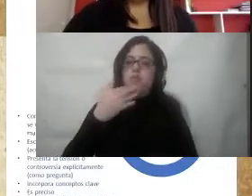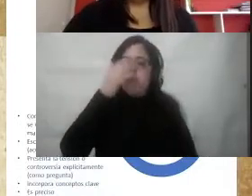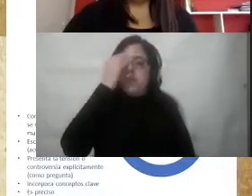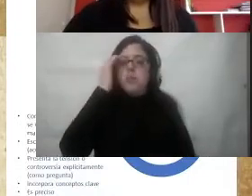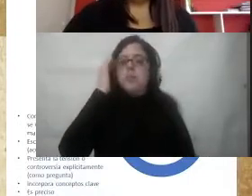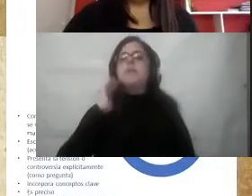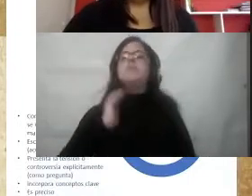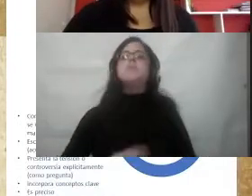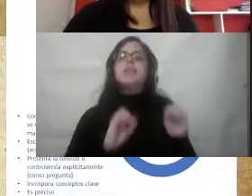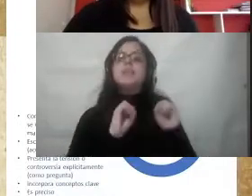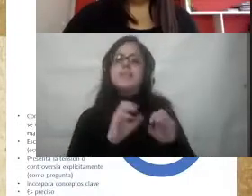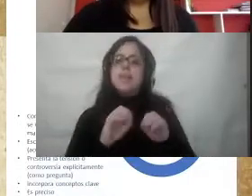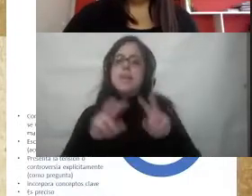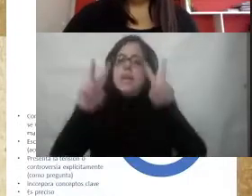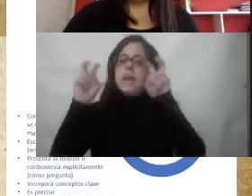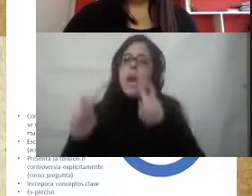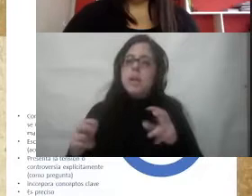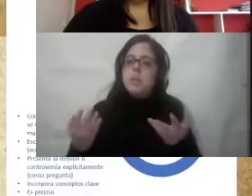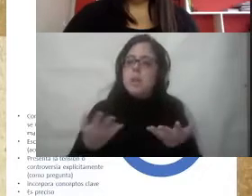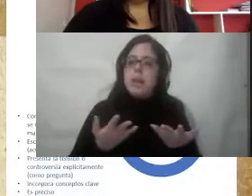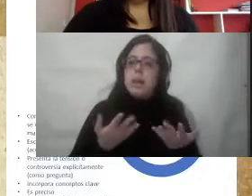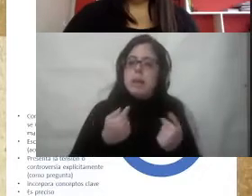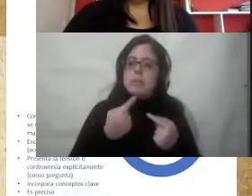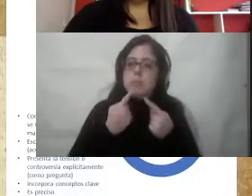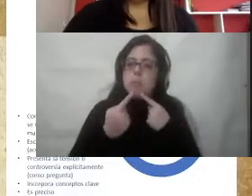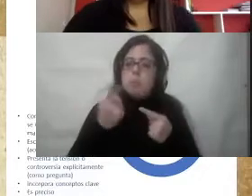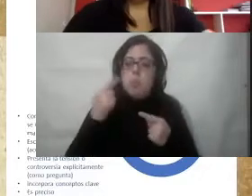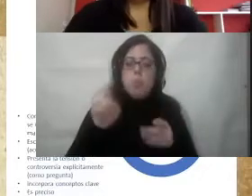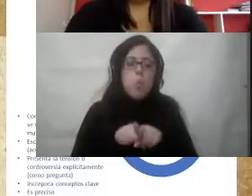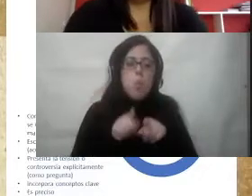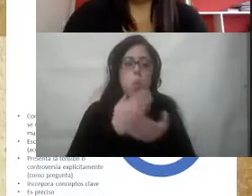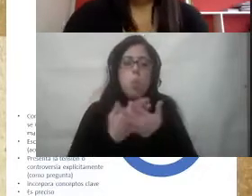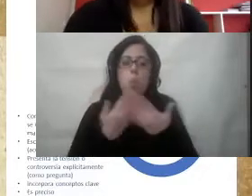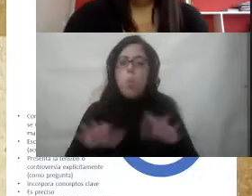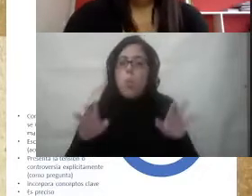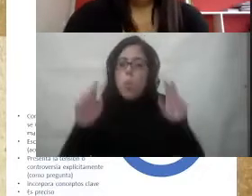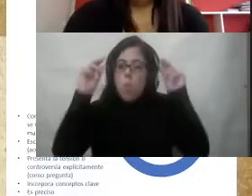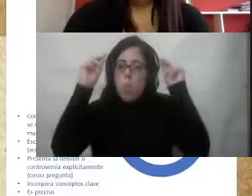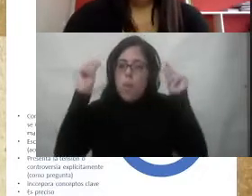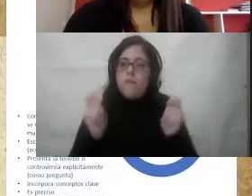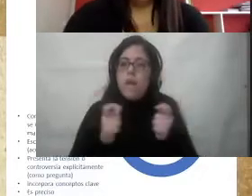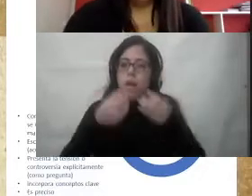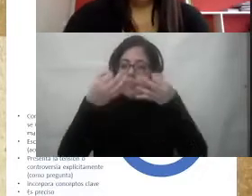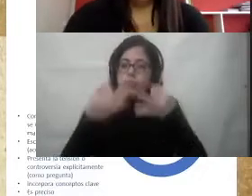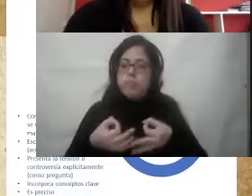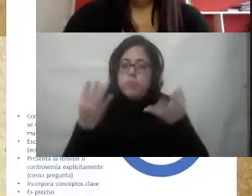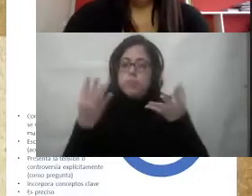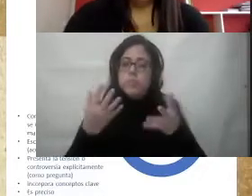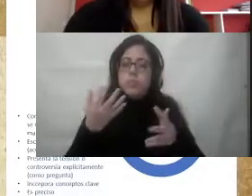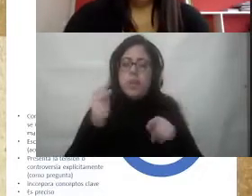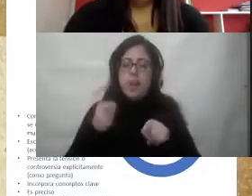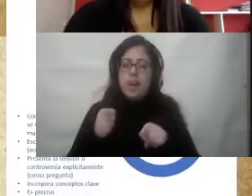prueba, pero una vez que uno logra desarrollar este tipo de habilidades en los estudiantes, lo que viene detrás, que es la